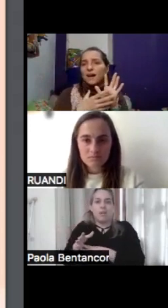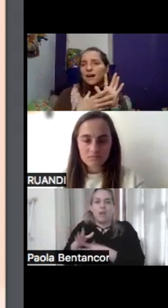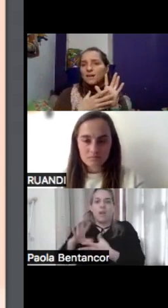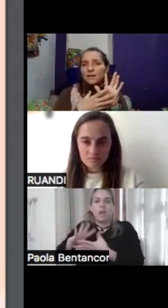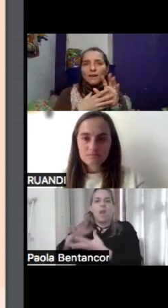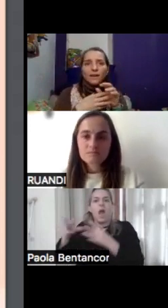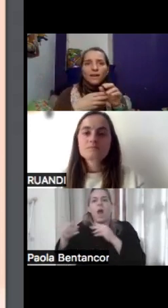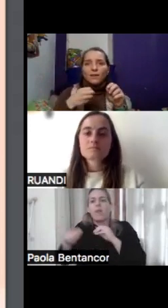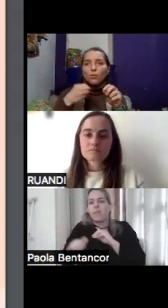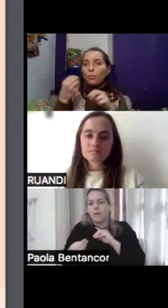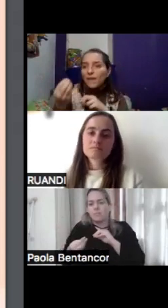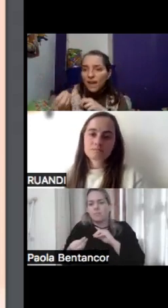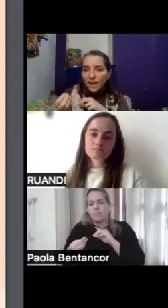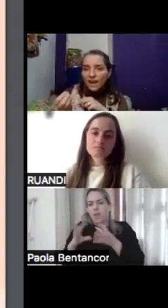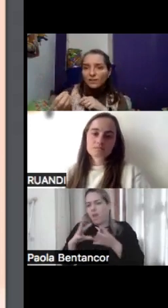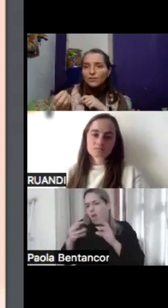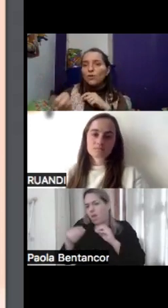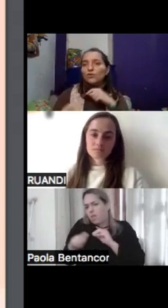adaptaciones para